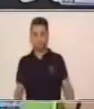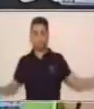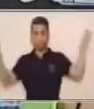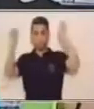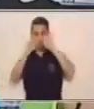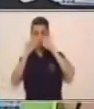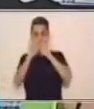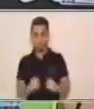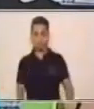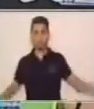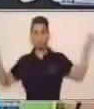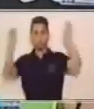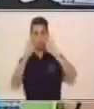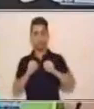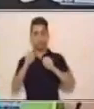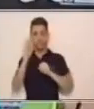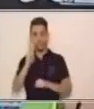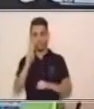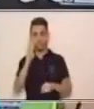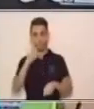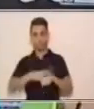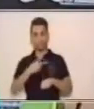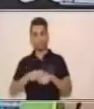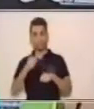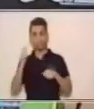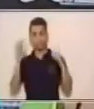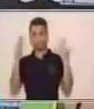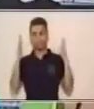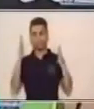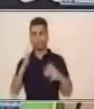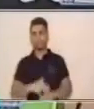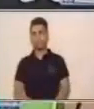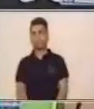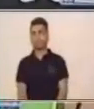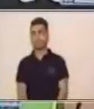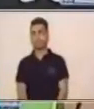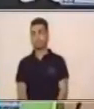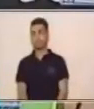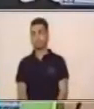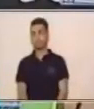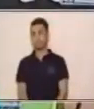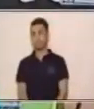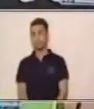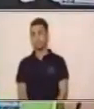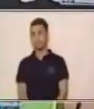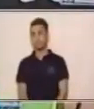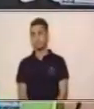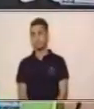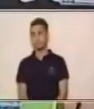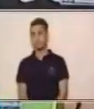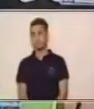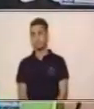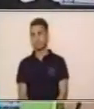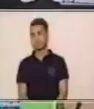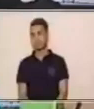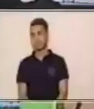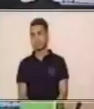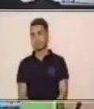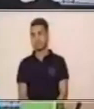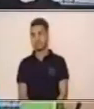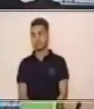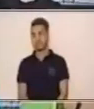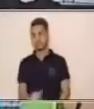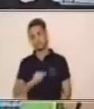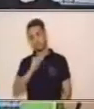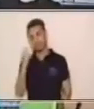dos círculos. ¡Excelente! Un aplauso para ti, lo estás haciendo muy bien. Vamos a continuar una vez más y